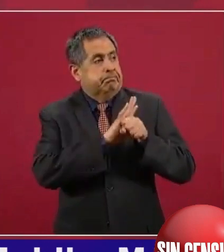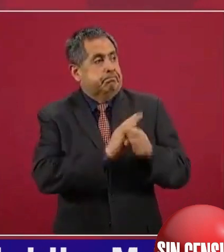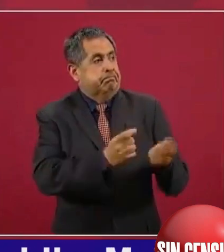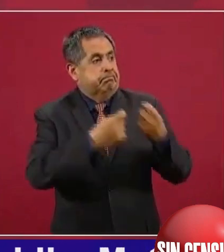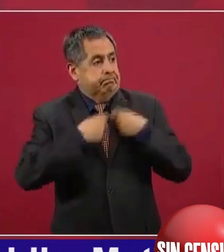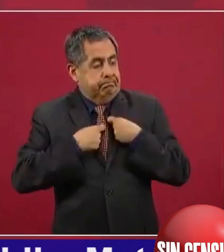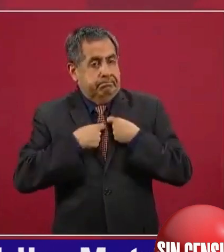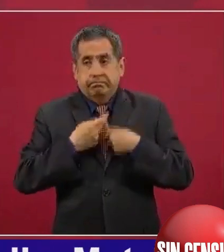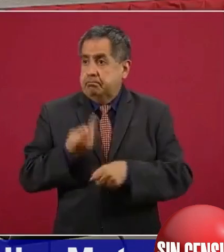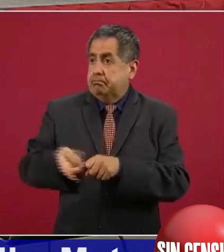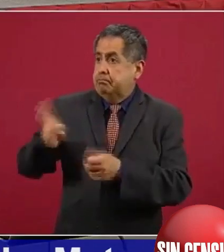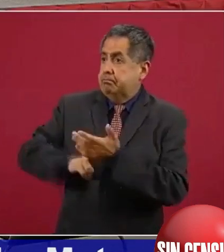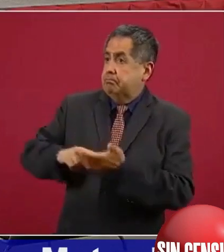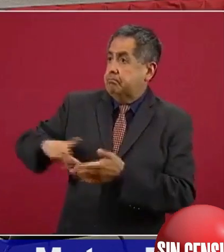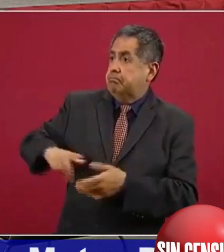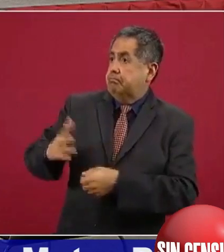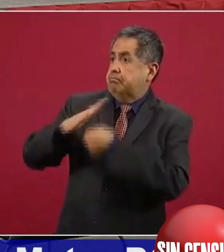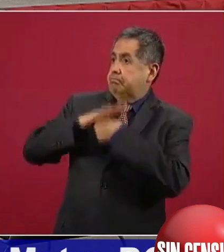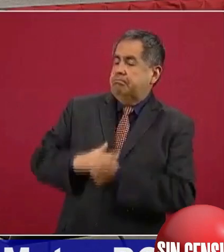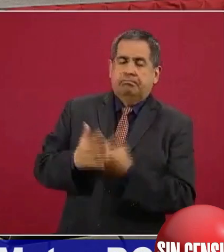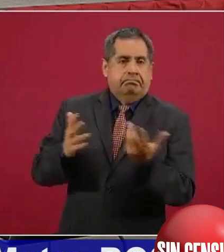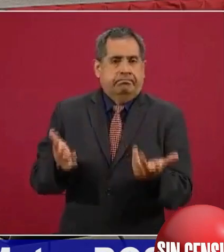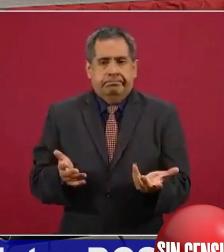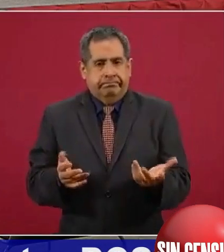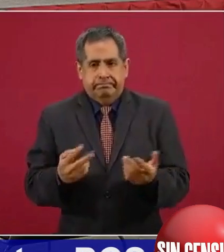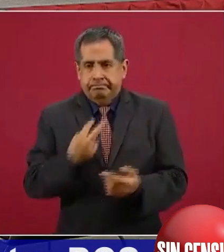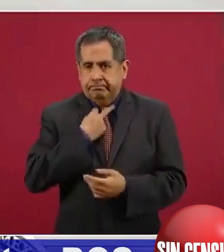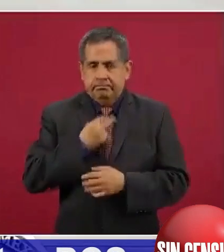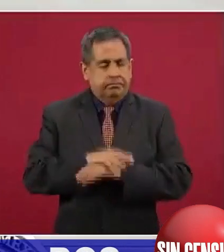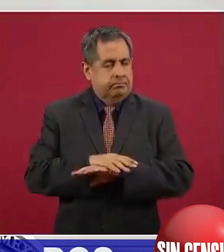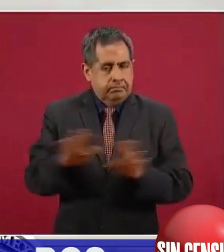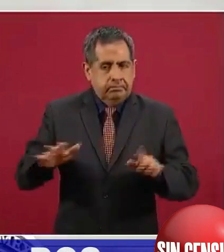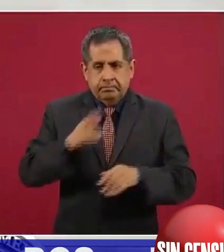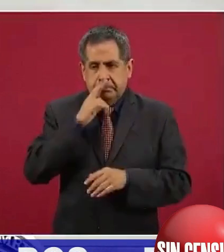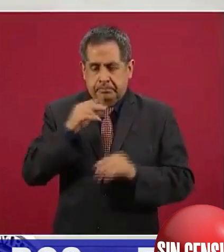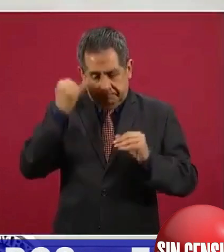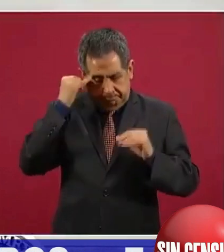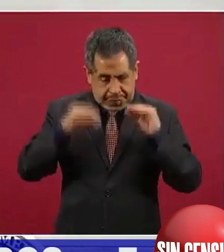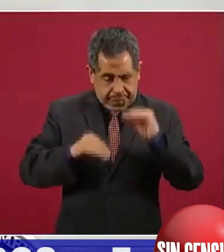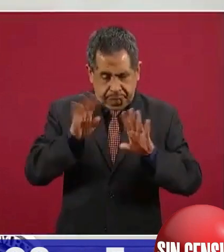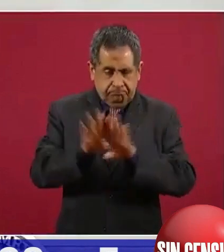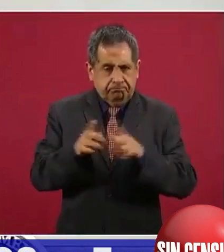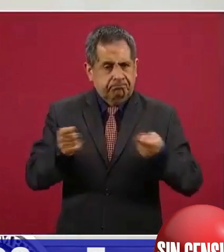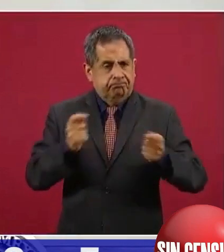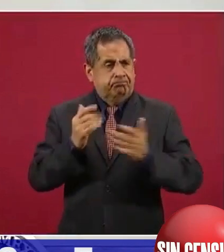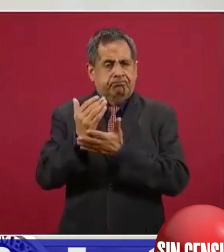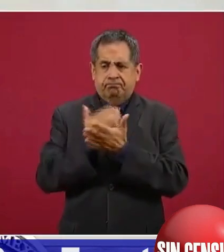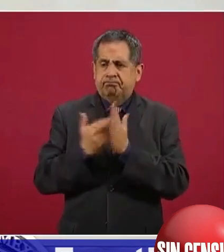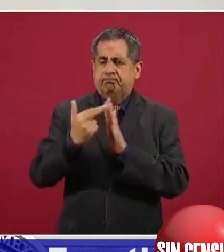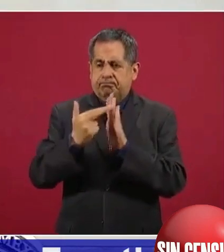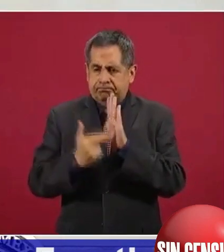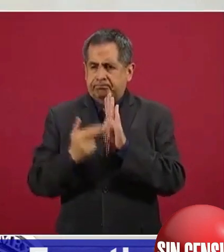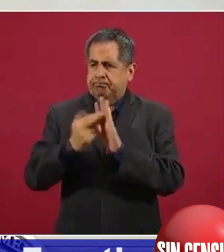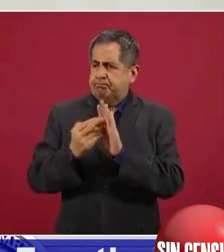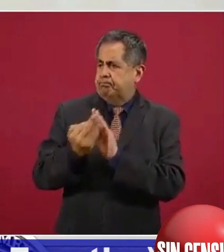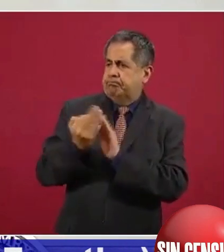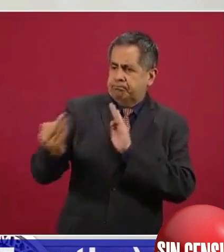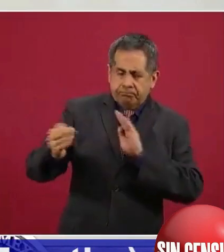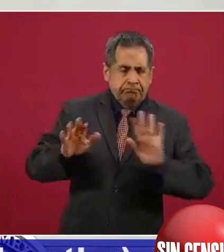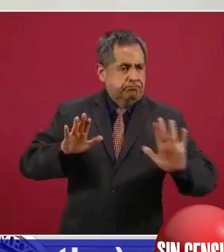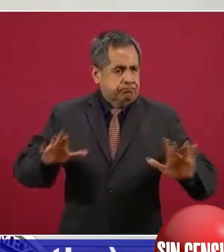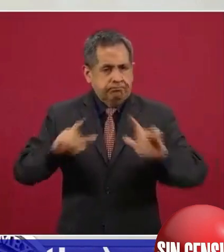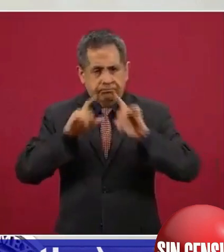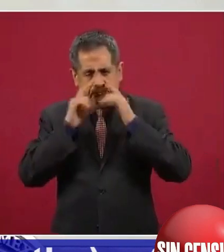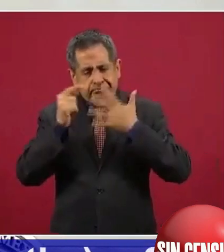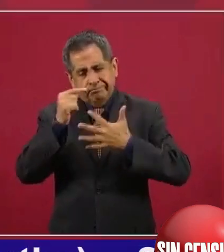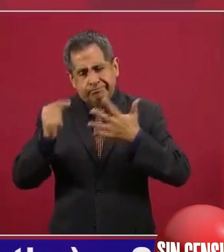que es la epidemia. Y por esa razón diseñamos las medidas de control epidémico para que el sujeto